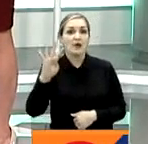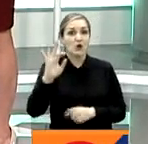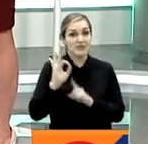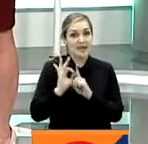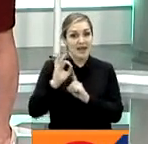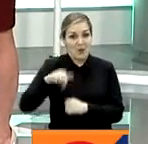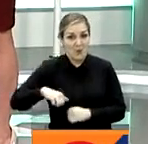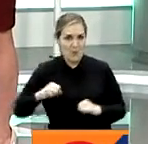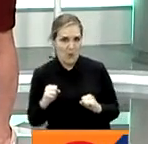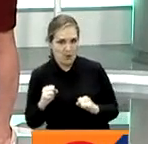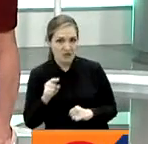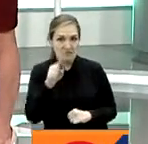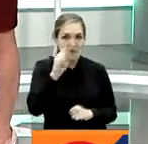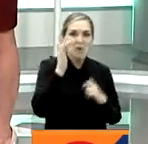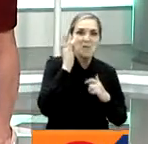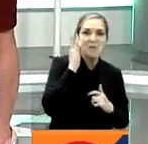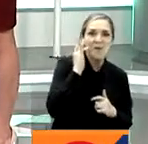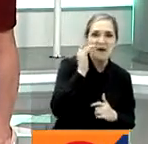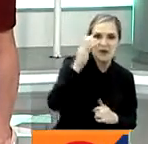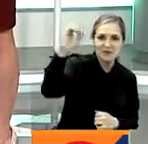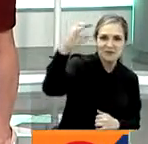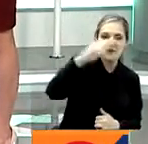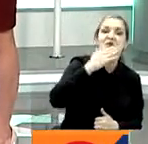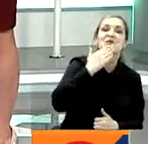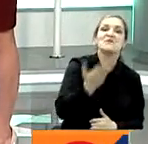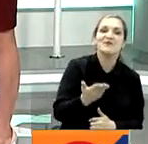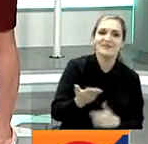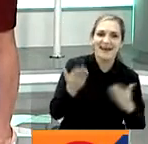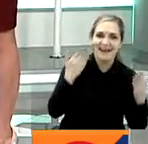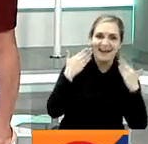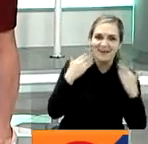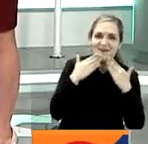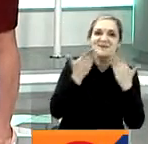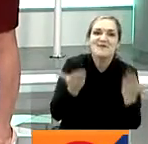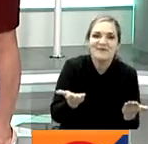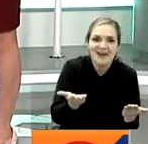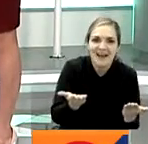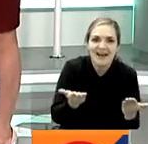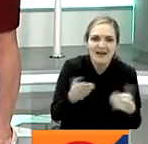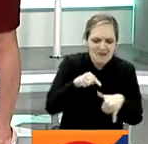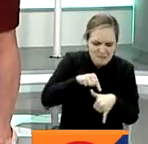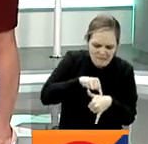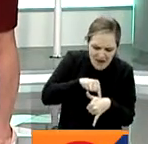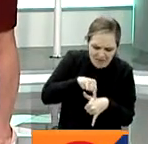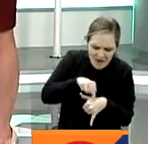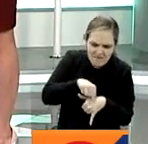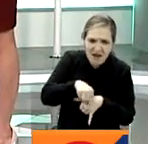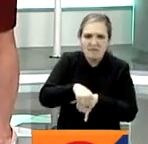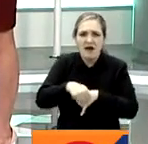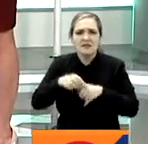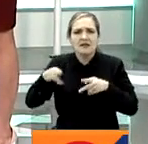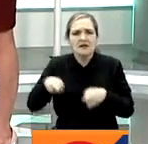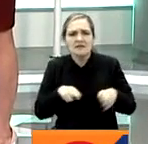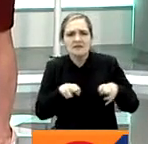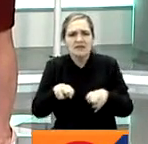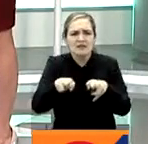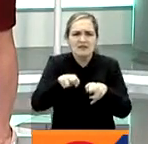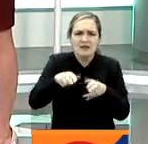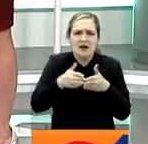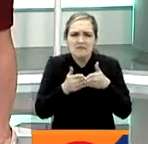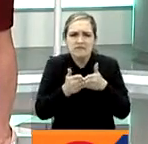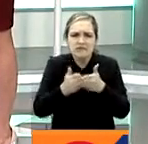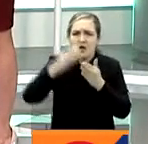veo ya bronceaditos. ¿Qué tal los trata el calor? ¿Será que a medida que van pasando los kilómetros de recorrido